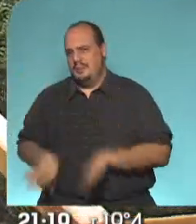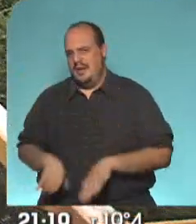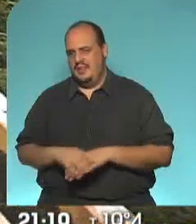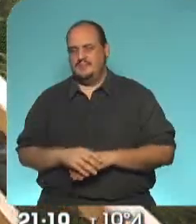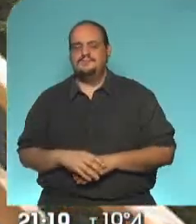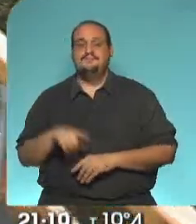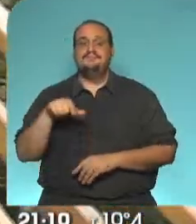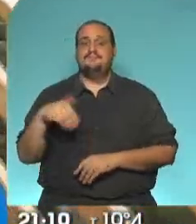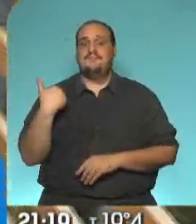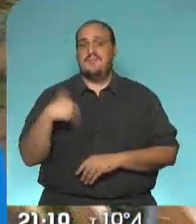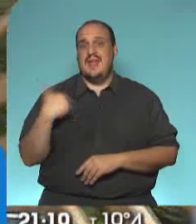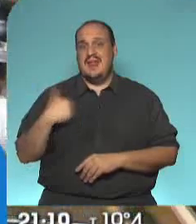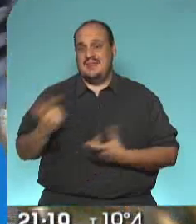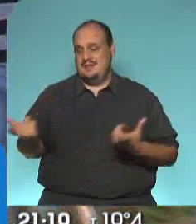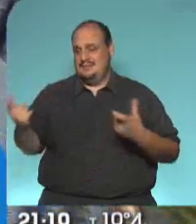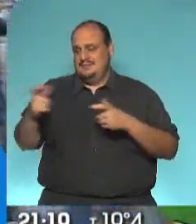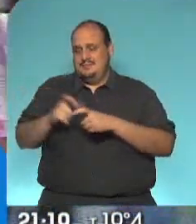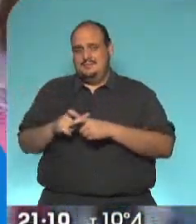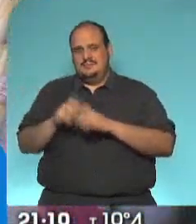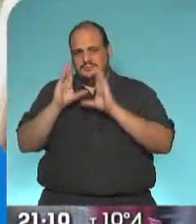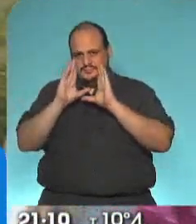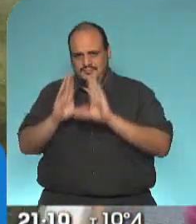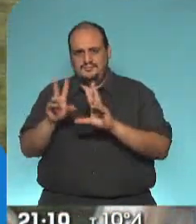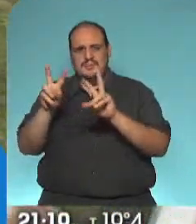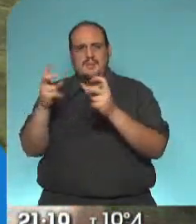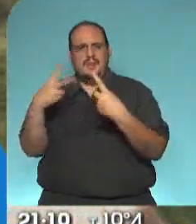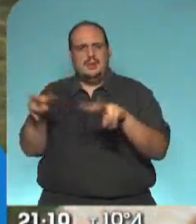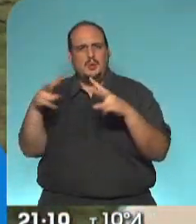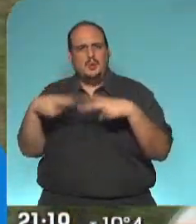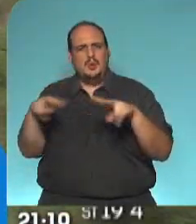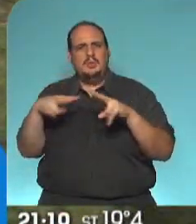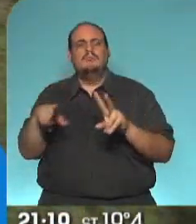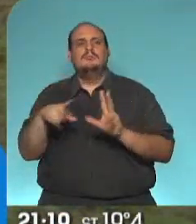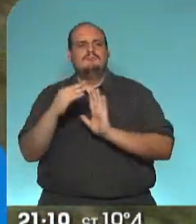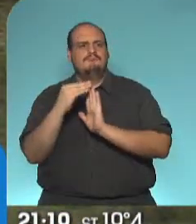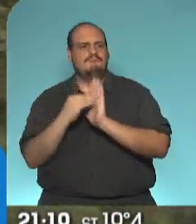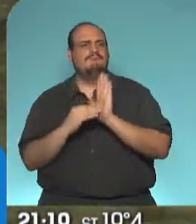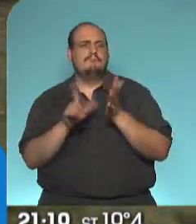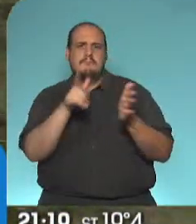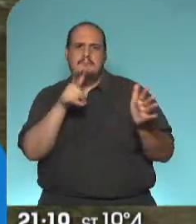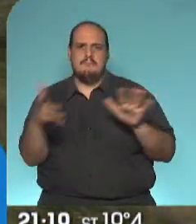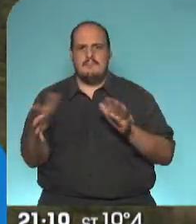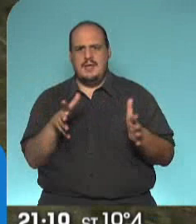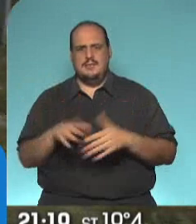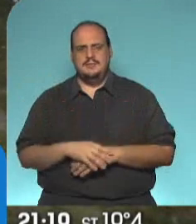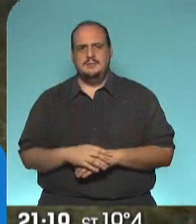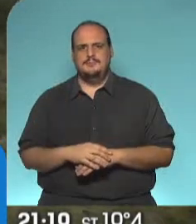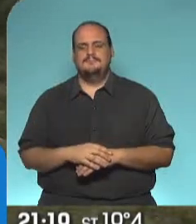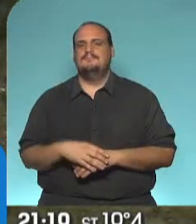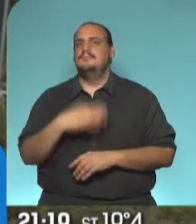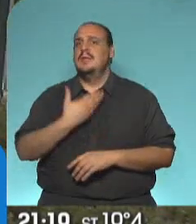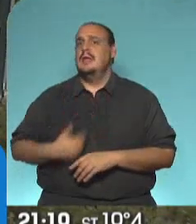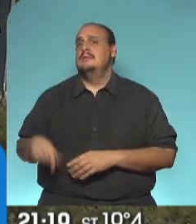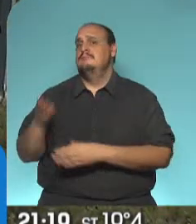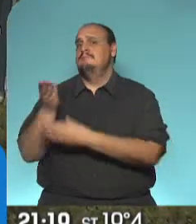la cámara que nuclea la actividad turística también describe un escenario similar con feder asistencia al estado